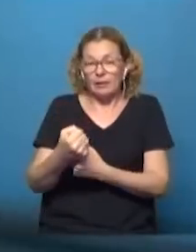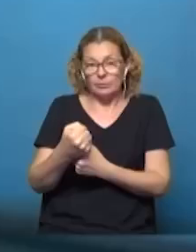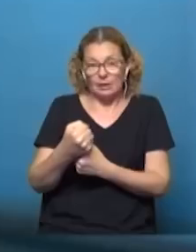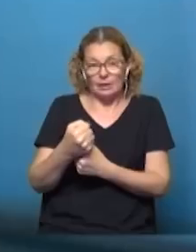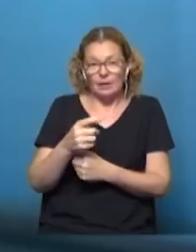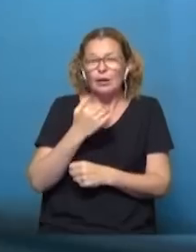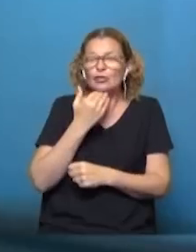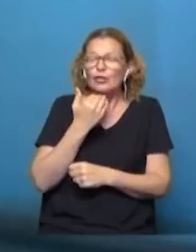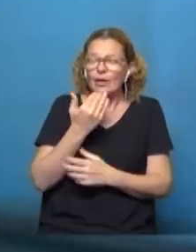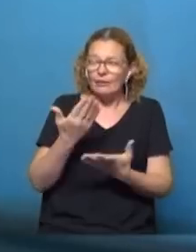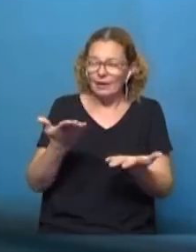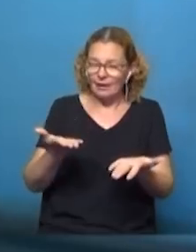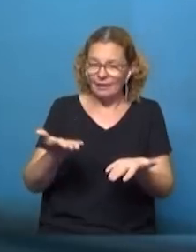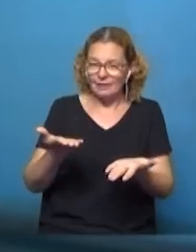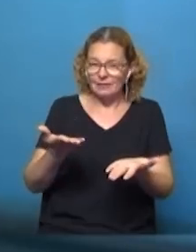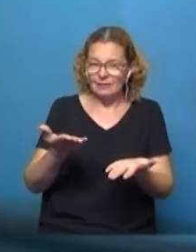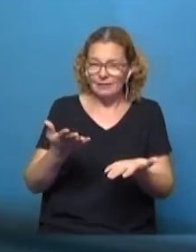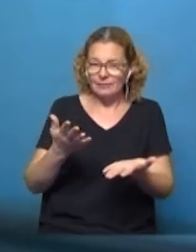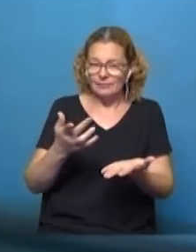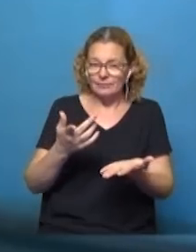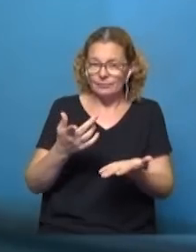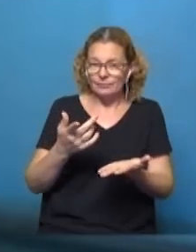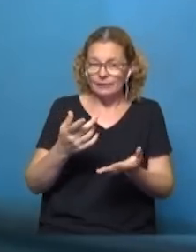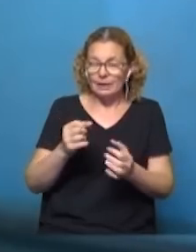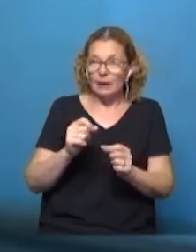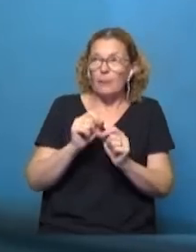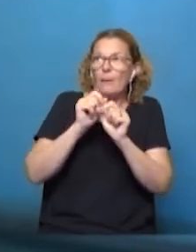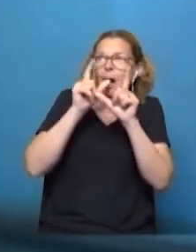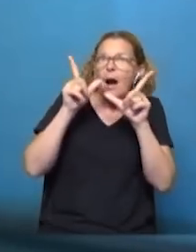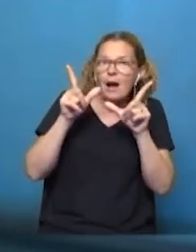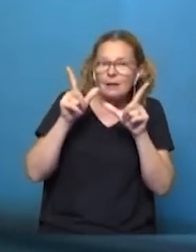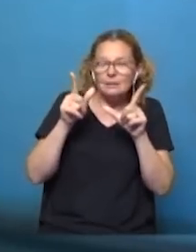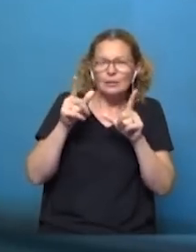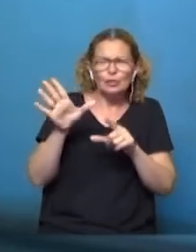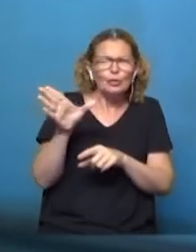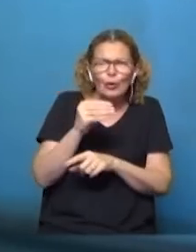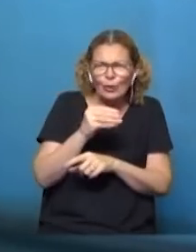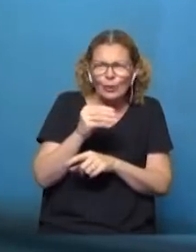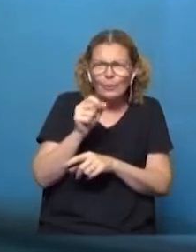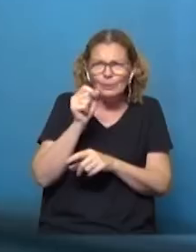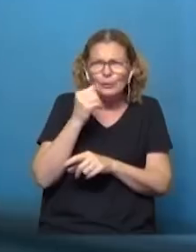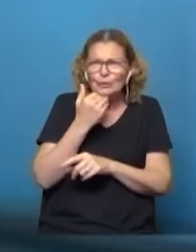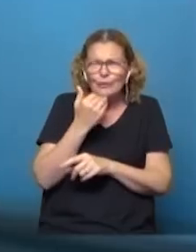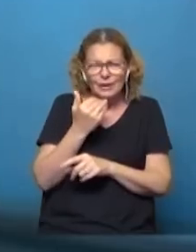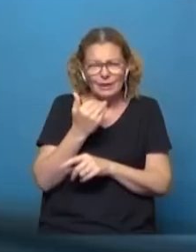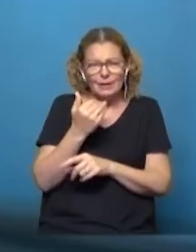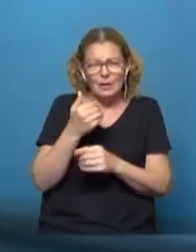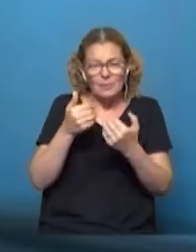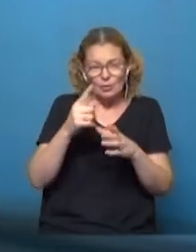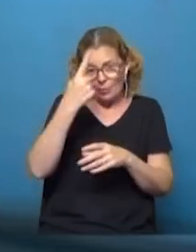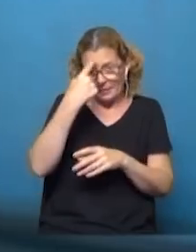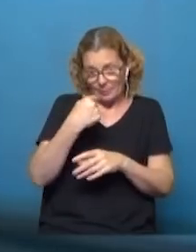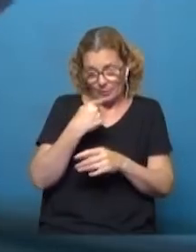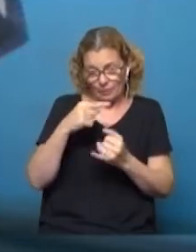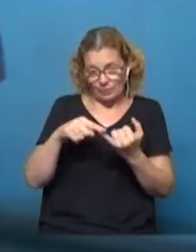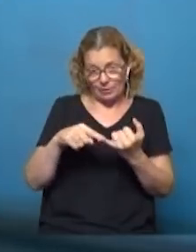no lo sabían pero más que los mató la casualidad son todas casualidades empezó con los pasaportes